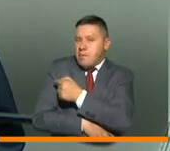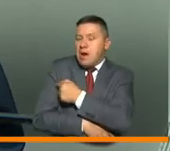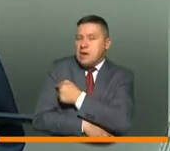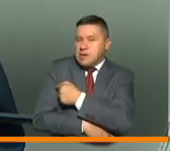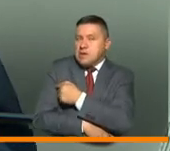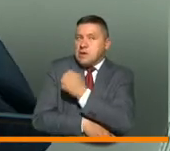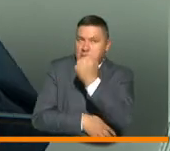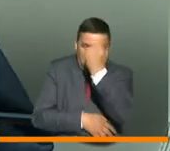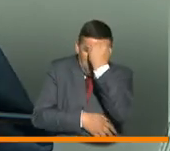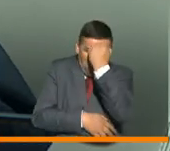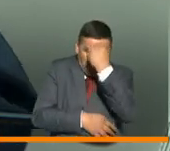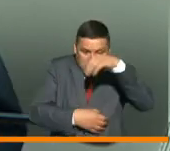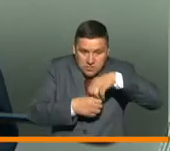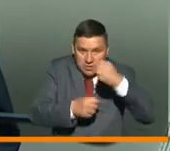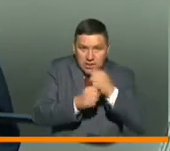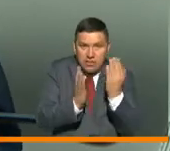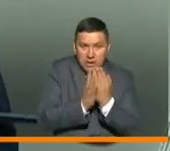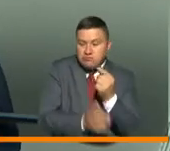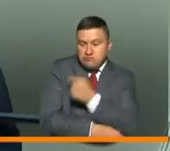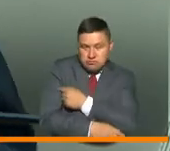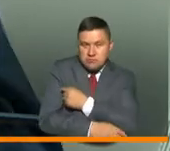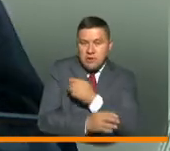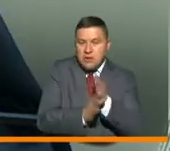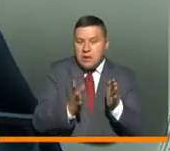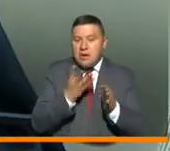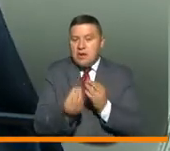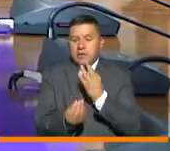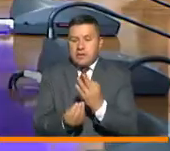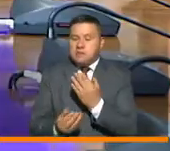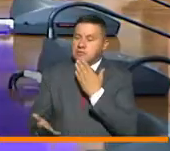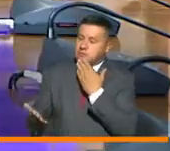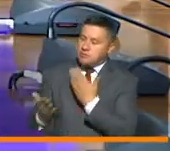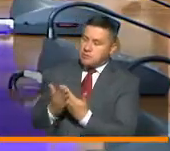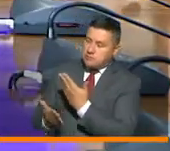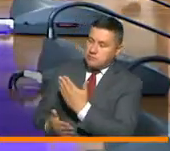maestros del país, presidente, que continuarán en etapa 3. Muchísimas gracias, ministra.